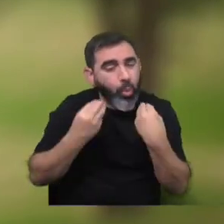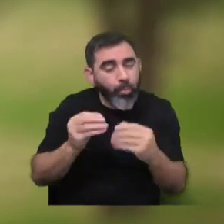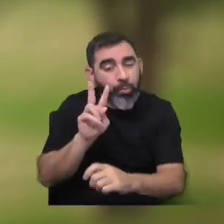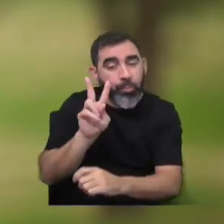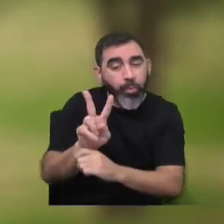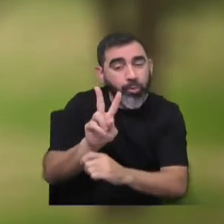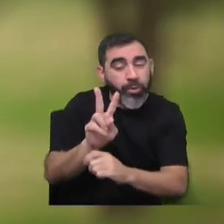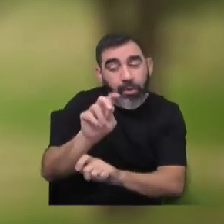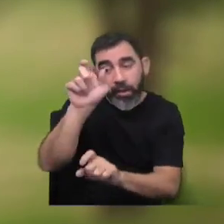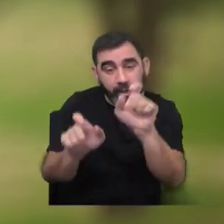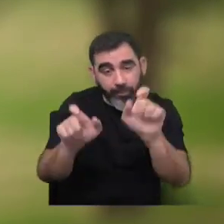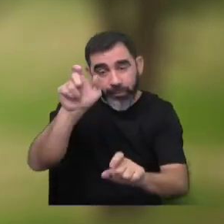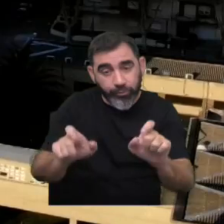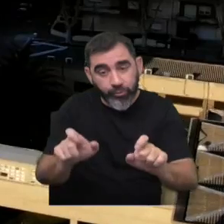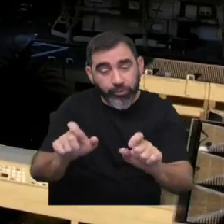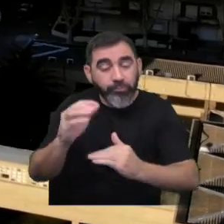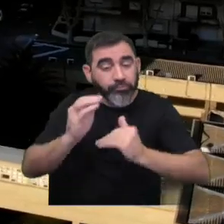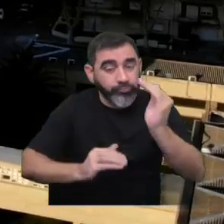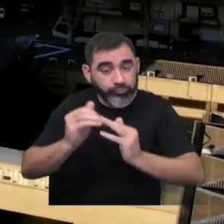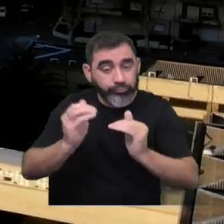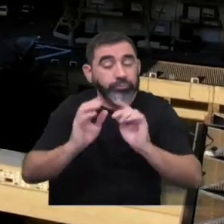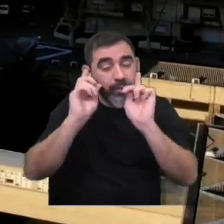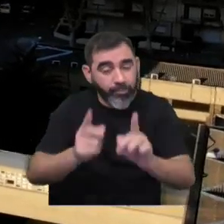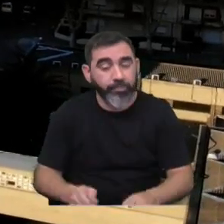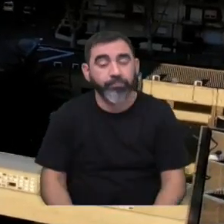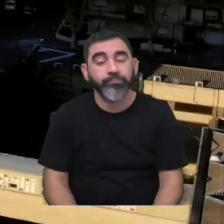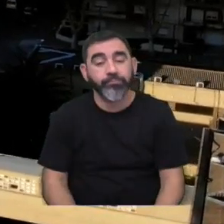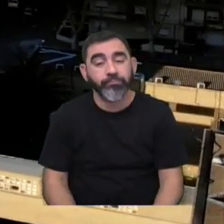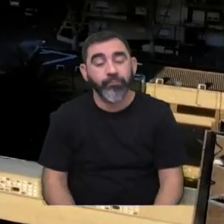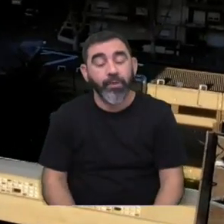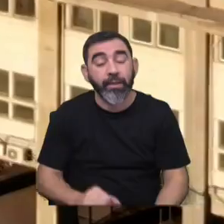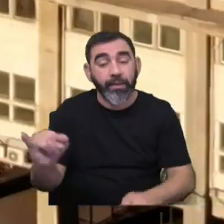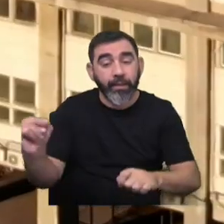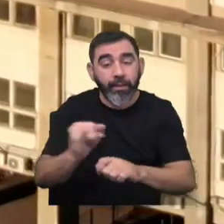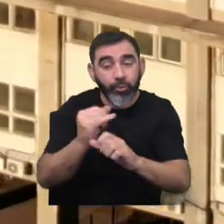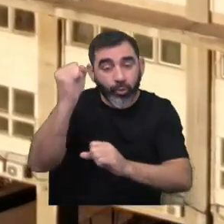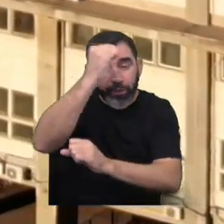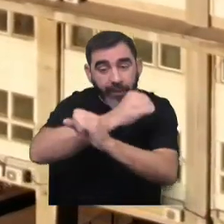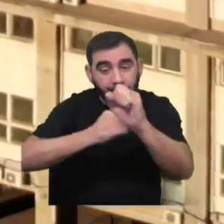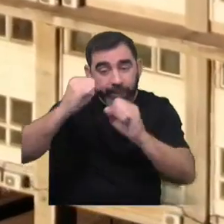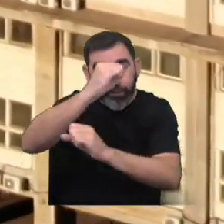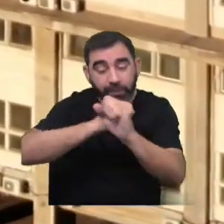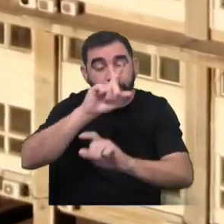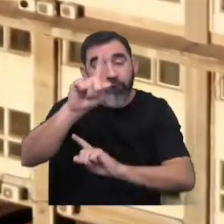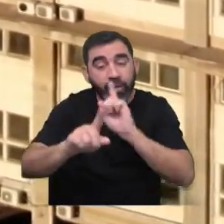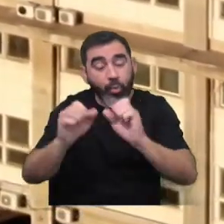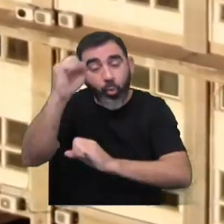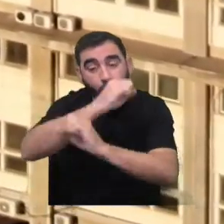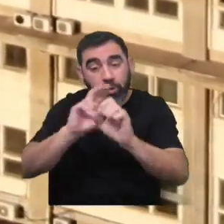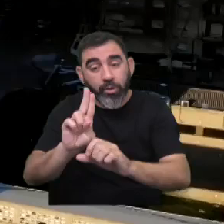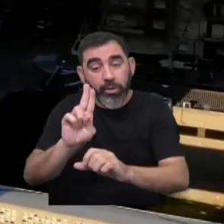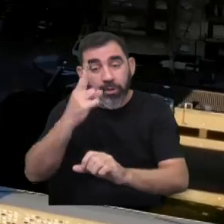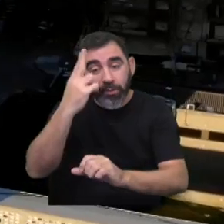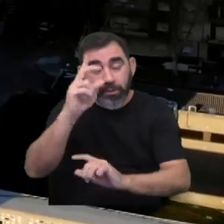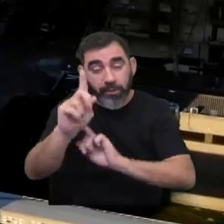proteger a las personas y las construcciones. En el Instituto de Ingeniería Eléctrica de la Facultad de Ingeniería de la Universidad